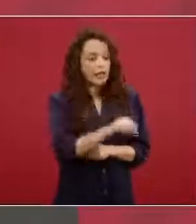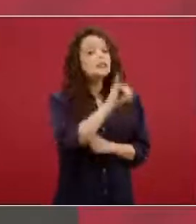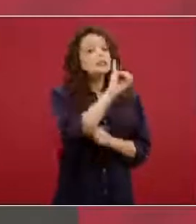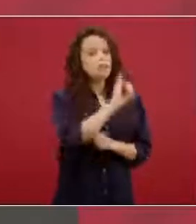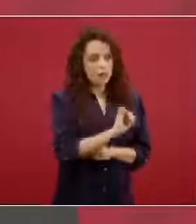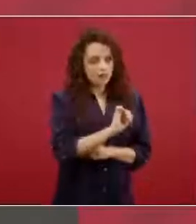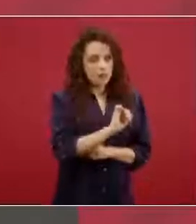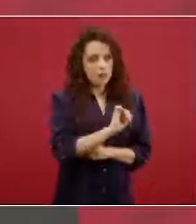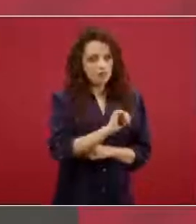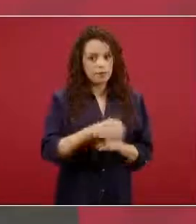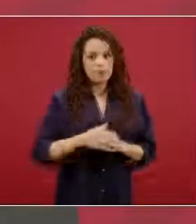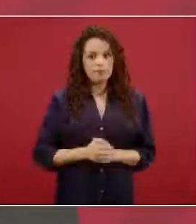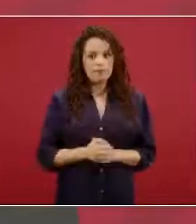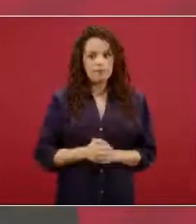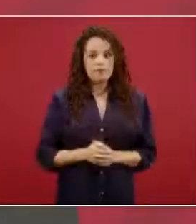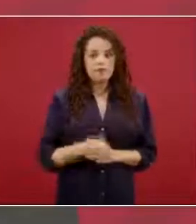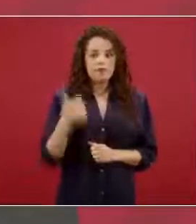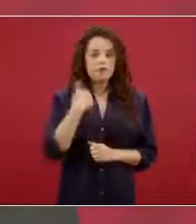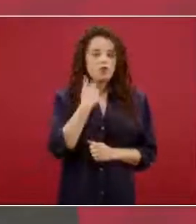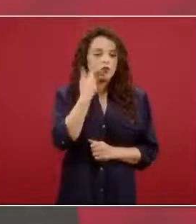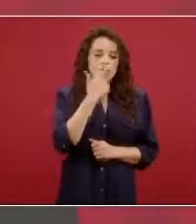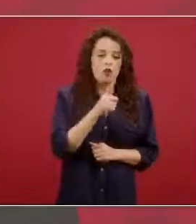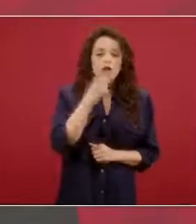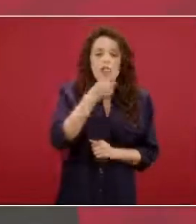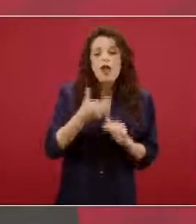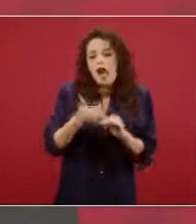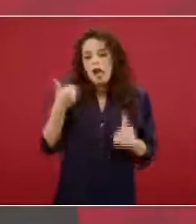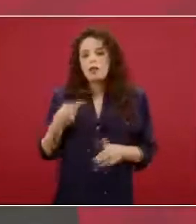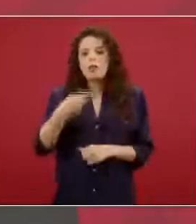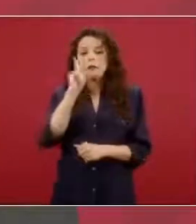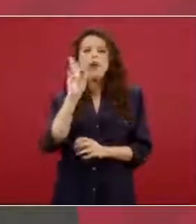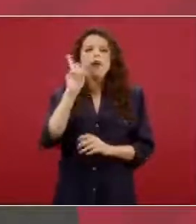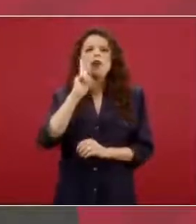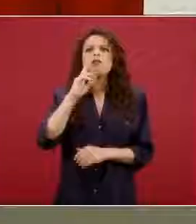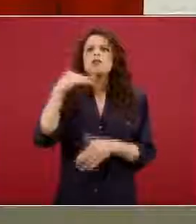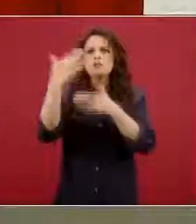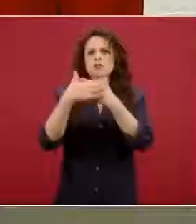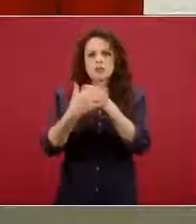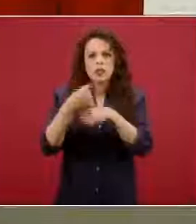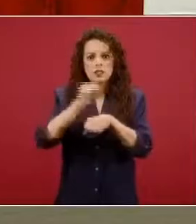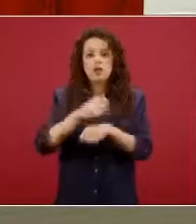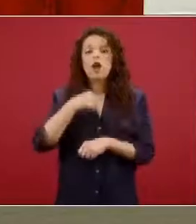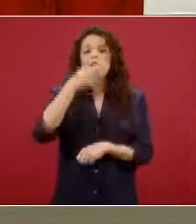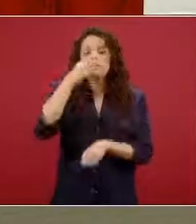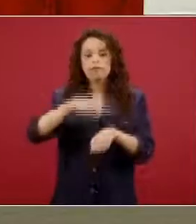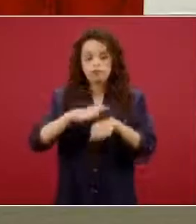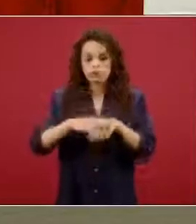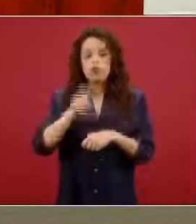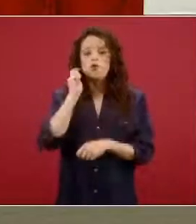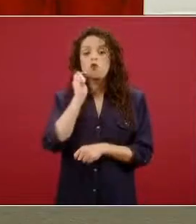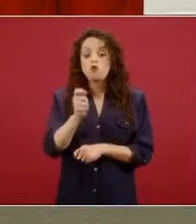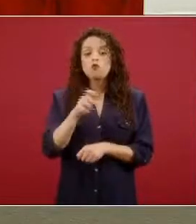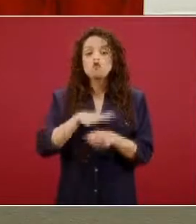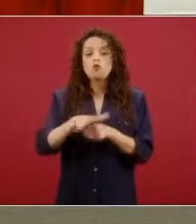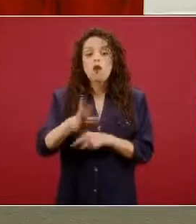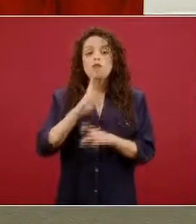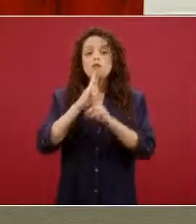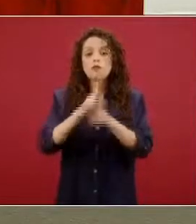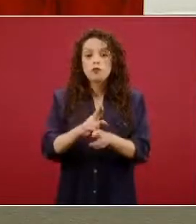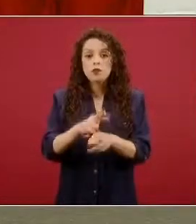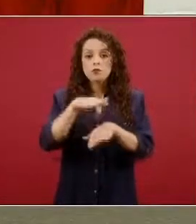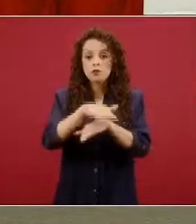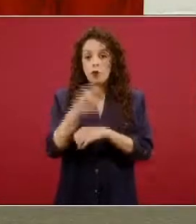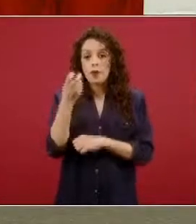y no quiero anticipar vísperas, yo creo que la siguiente semana ya anunciaremos el resultado del análisis de